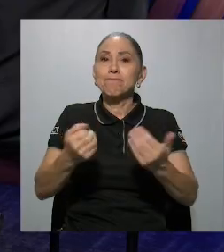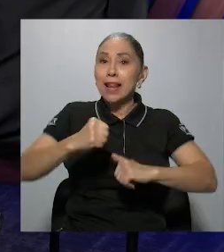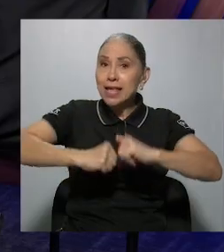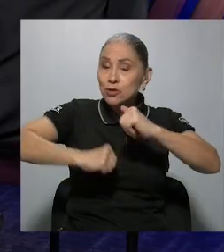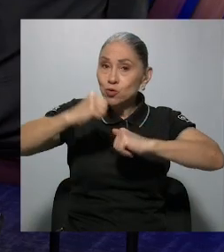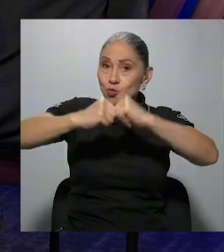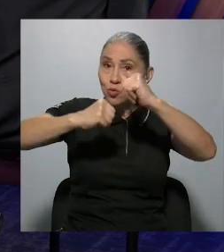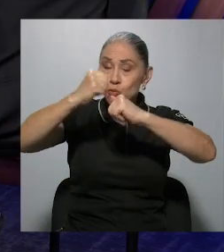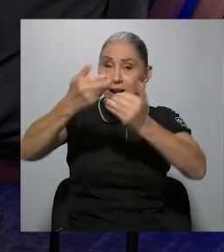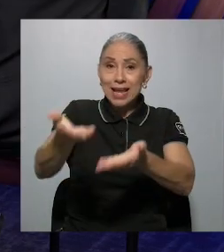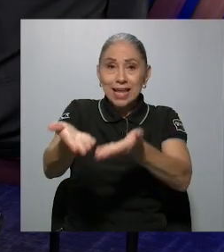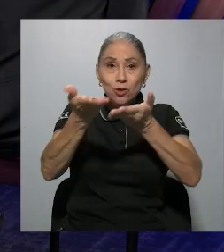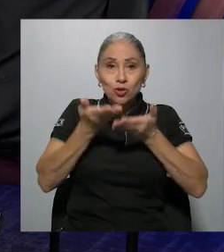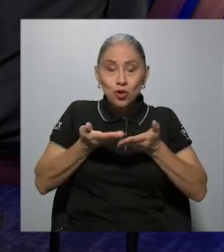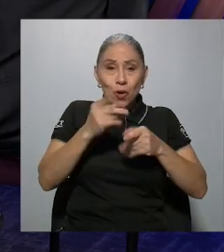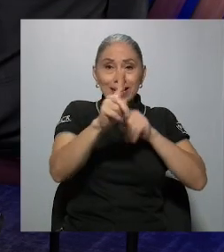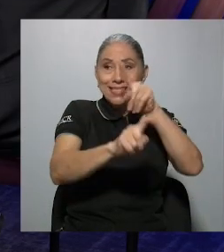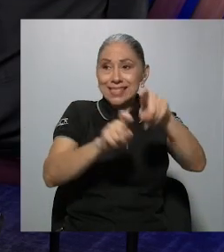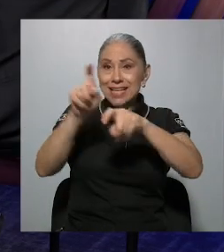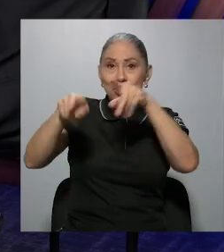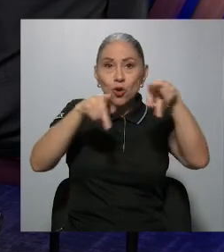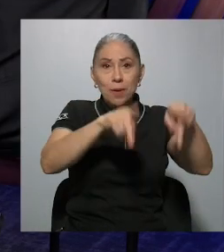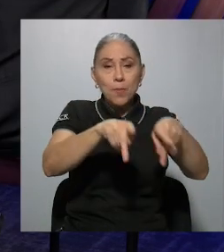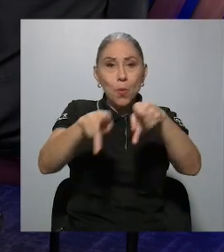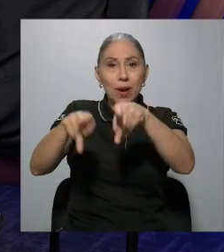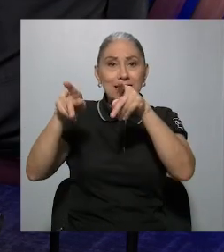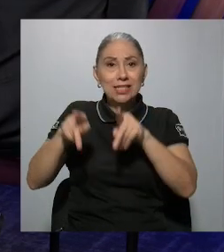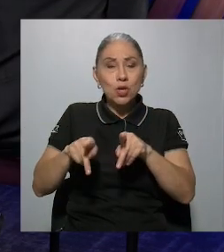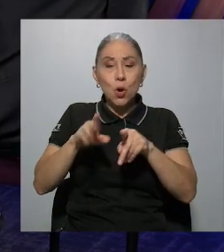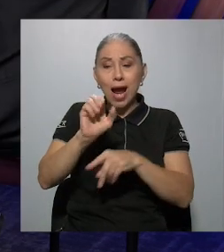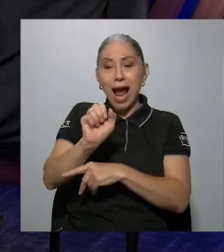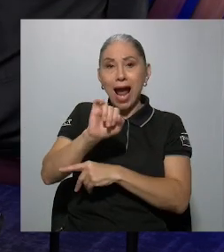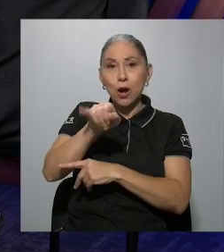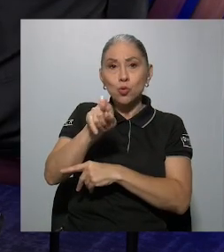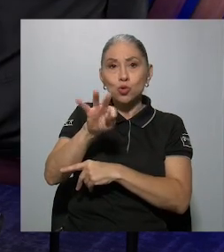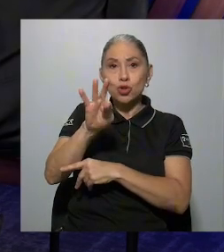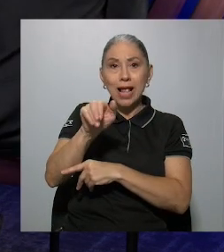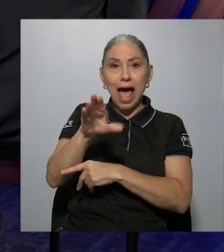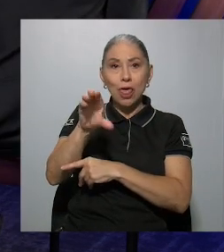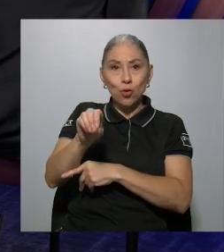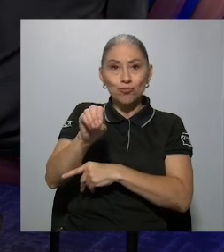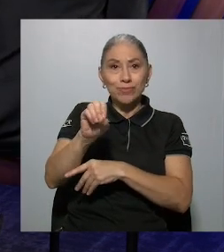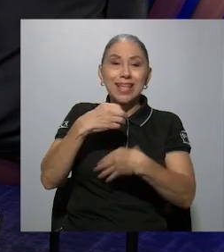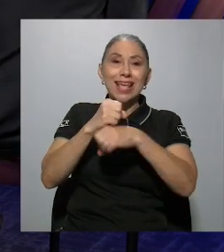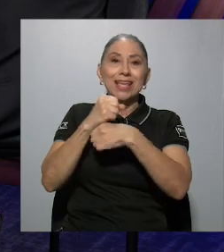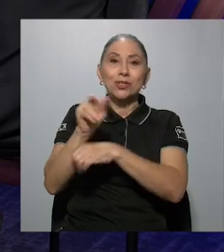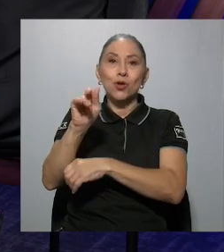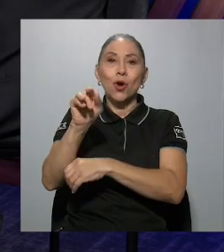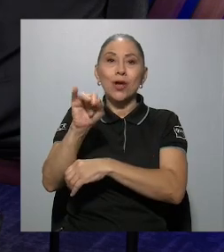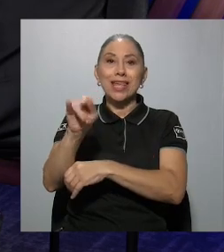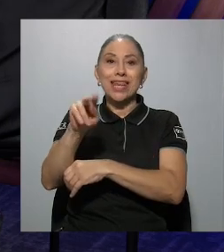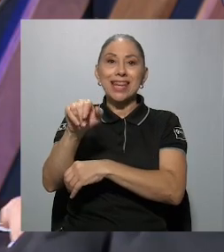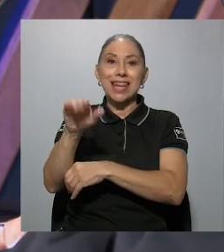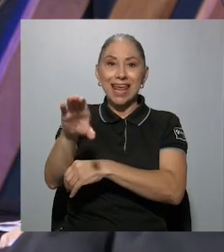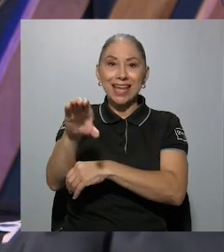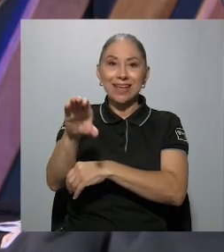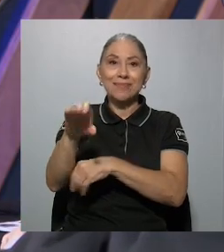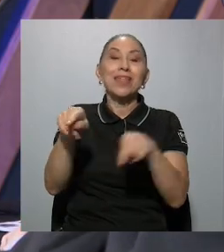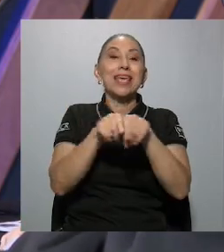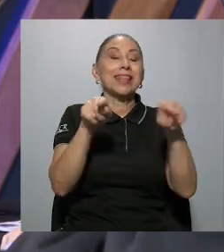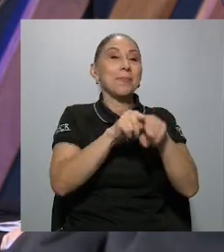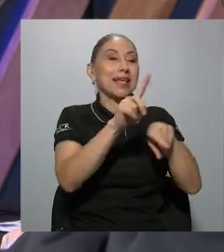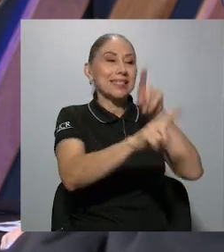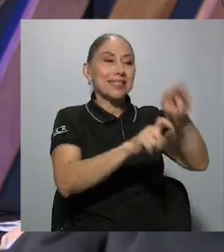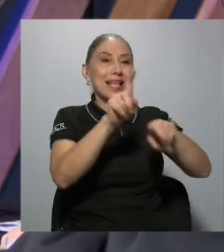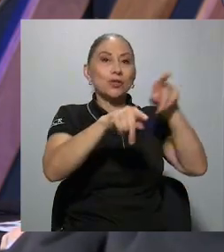gracias a la estructura que nos dio el Censo de Población Ajustado, elaborado por el INEC, y el Censo